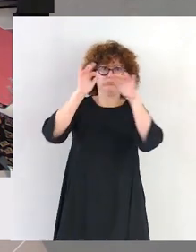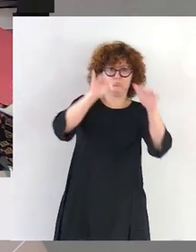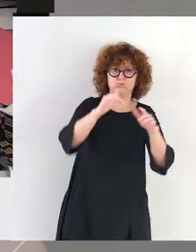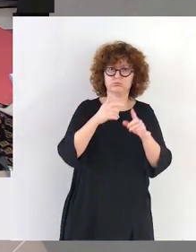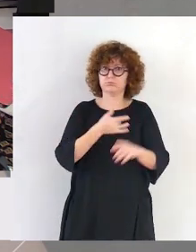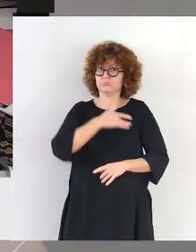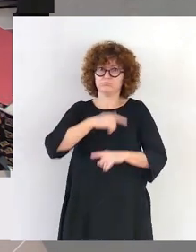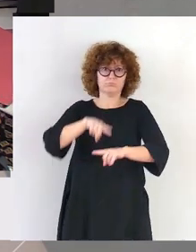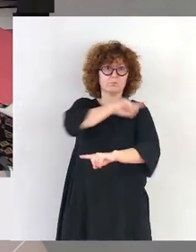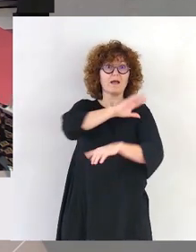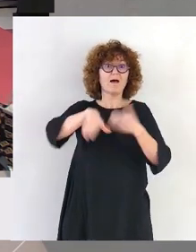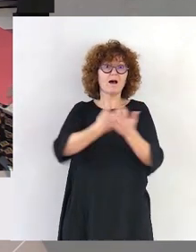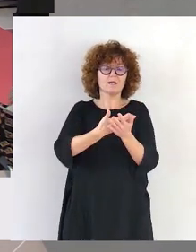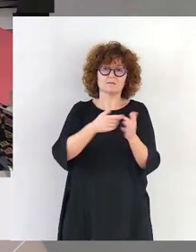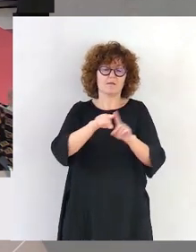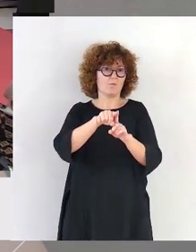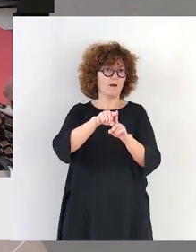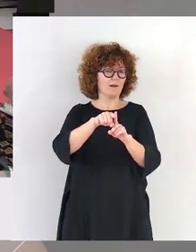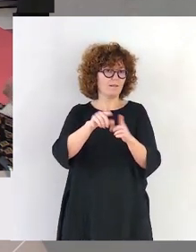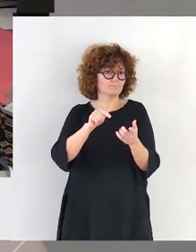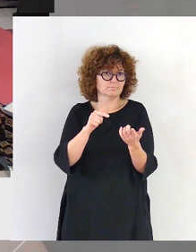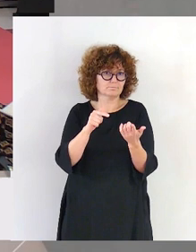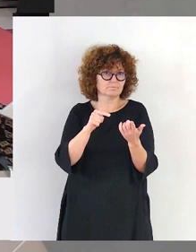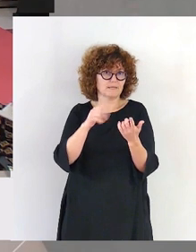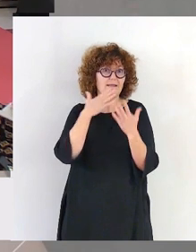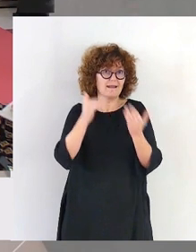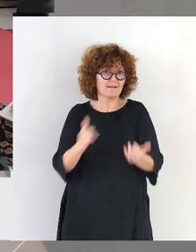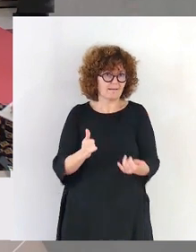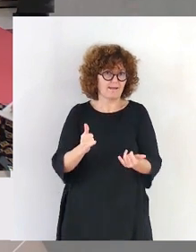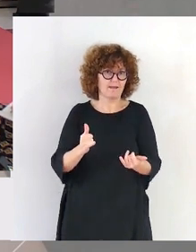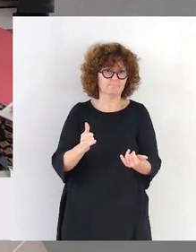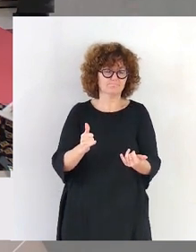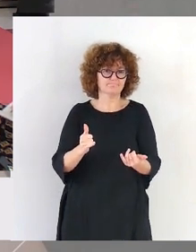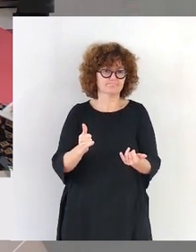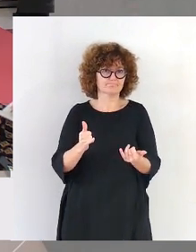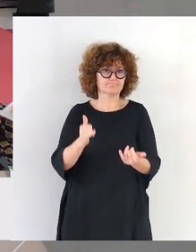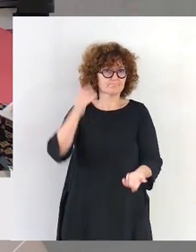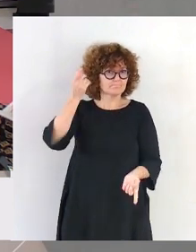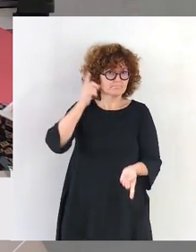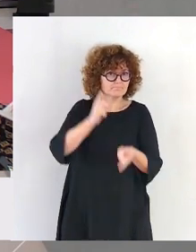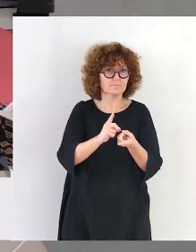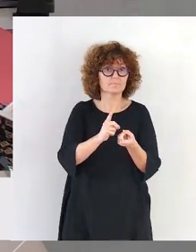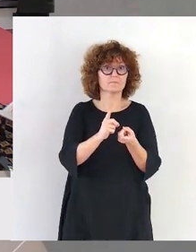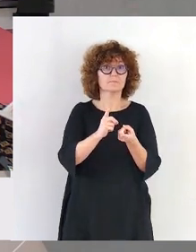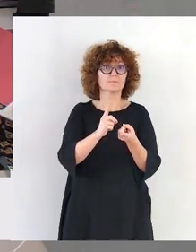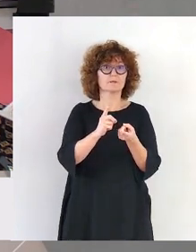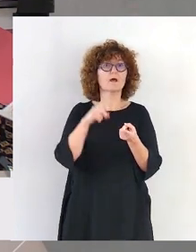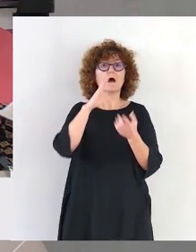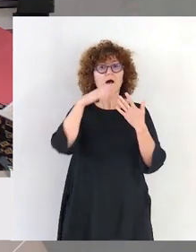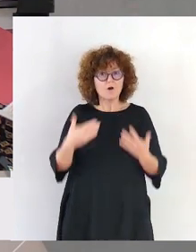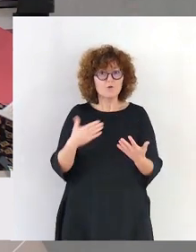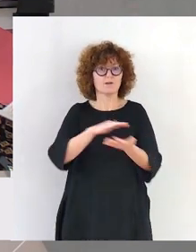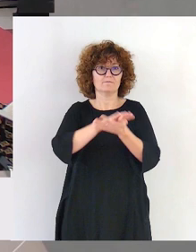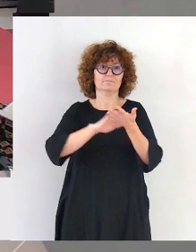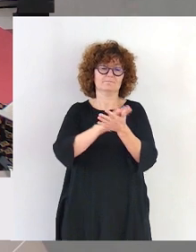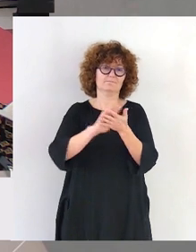una gran pobreza energética de la que también hablaremos y también trataremos por lo tanto estas van a ser las conversaciones como decía